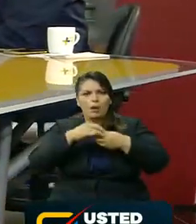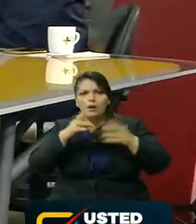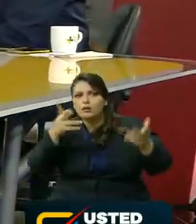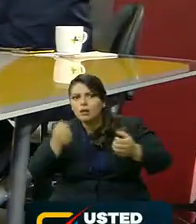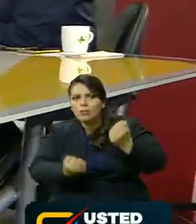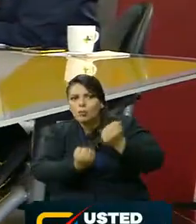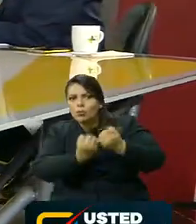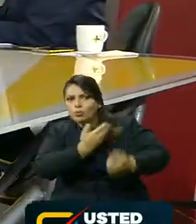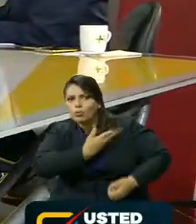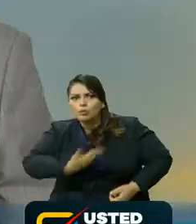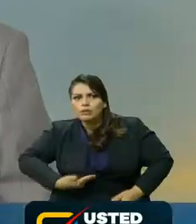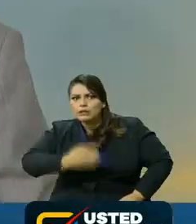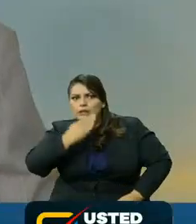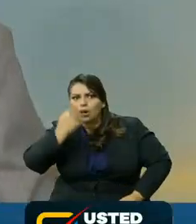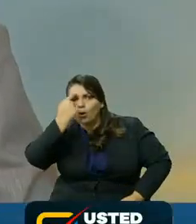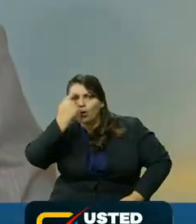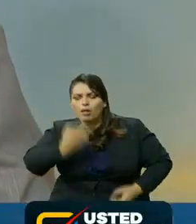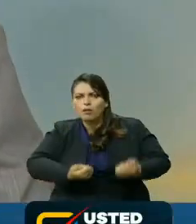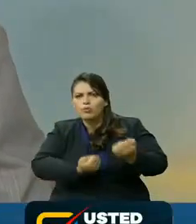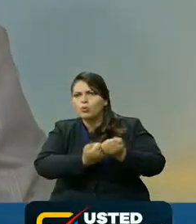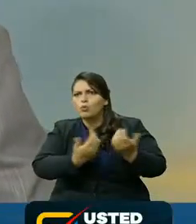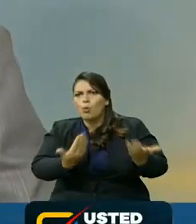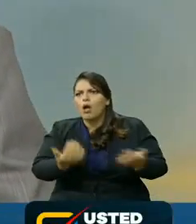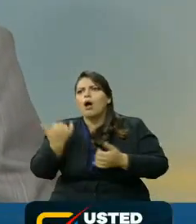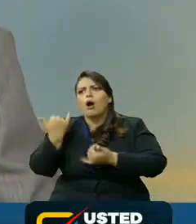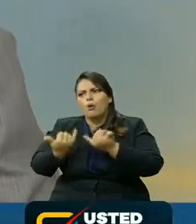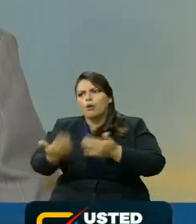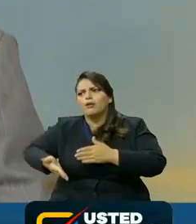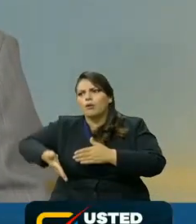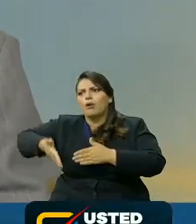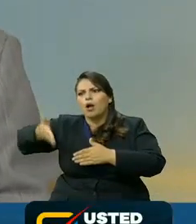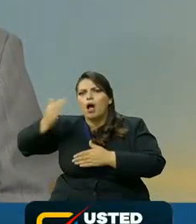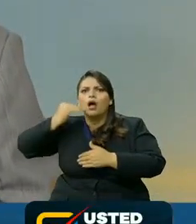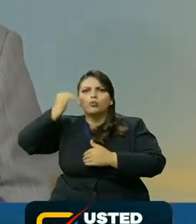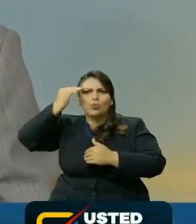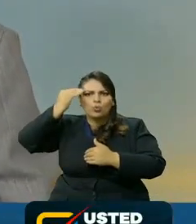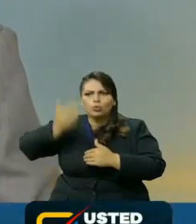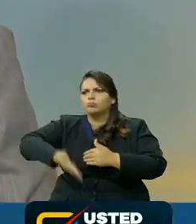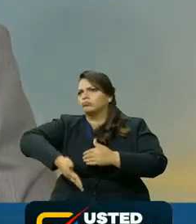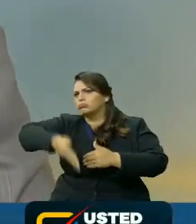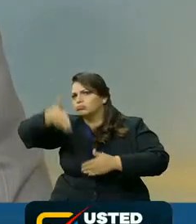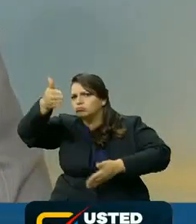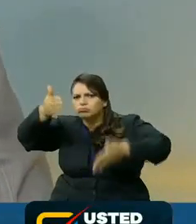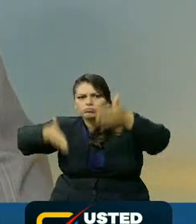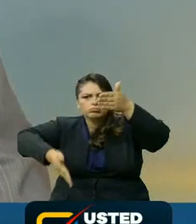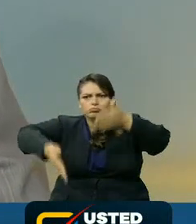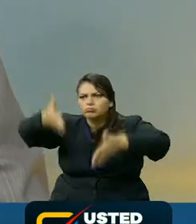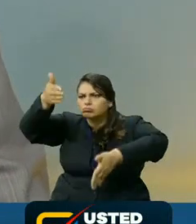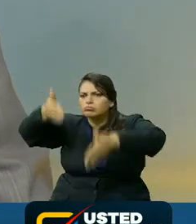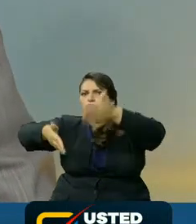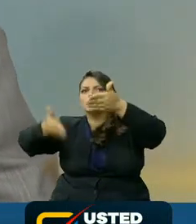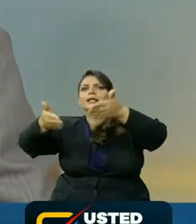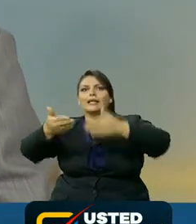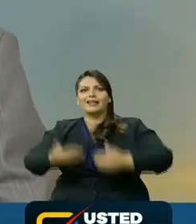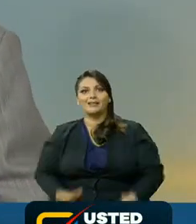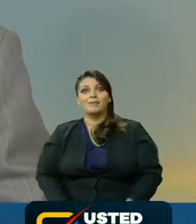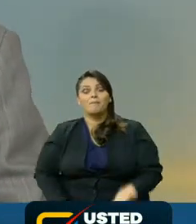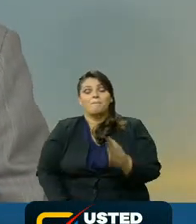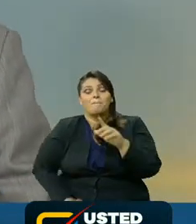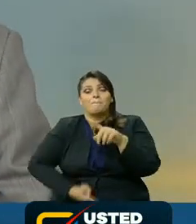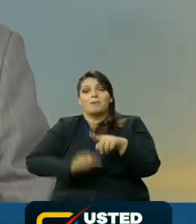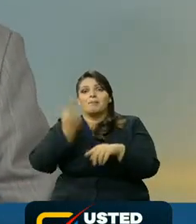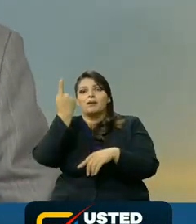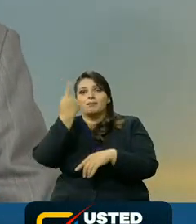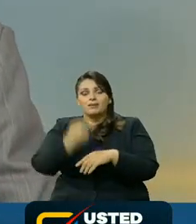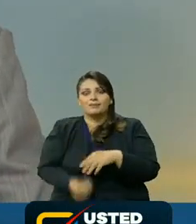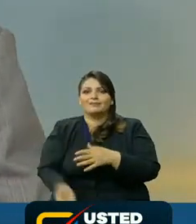política, el ambiente que hay en el país de un cambio, que es innegable. El país no puede continuar en un ambiente de